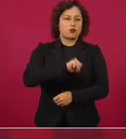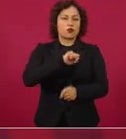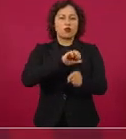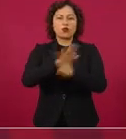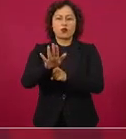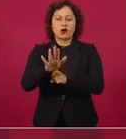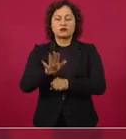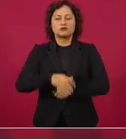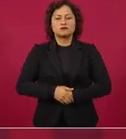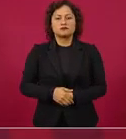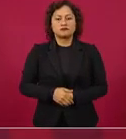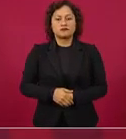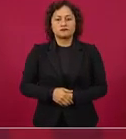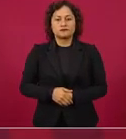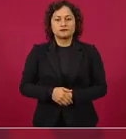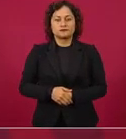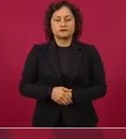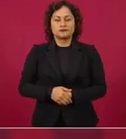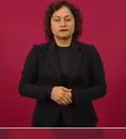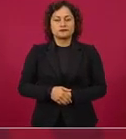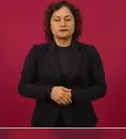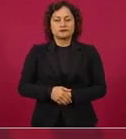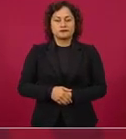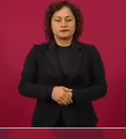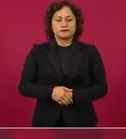no es muy